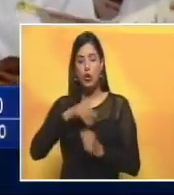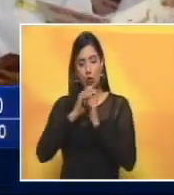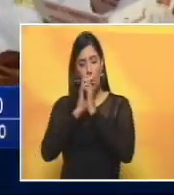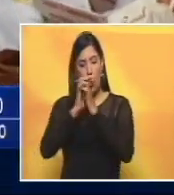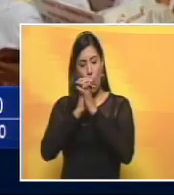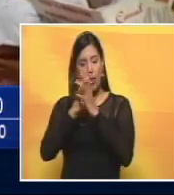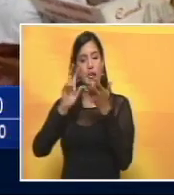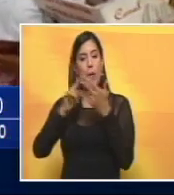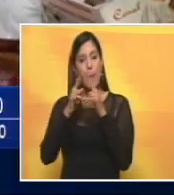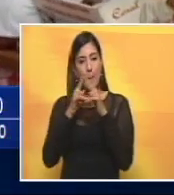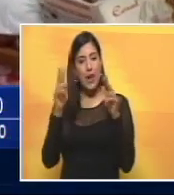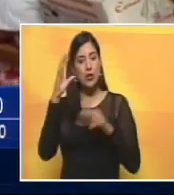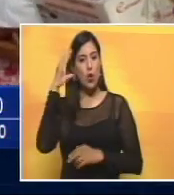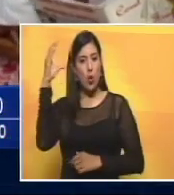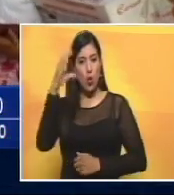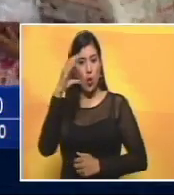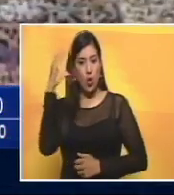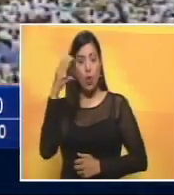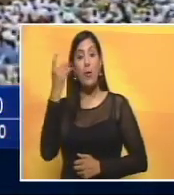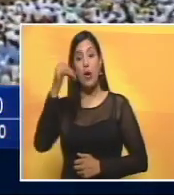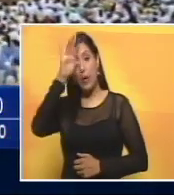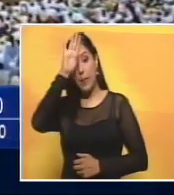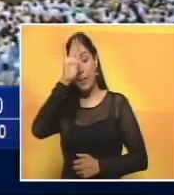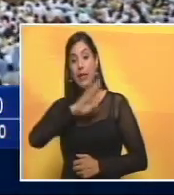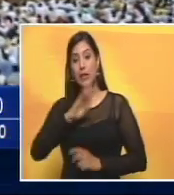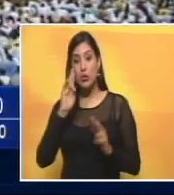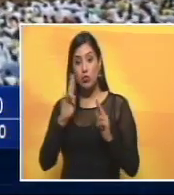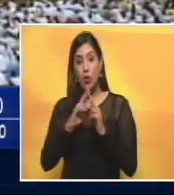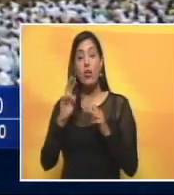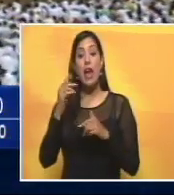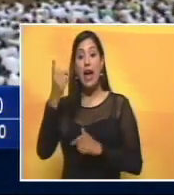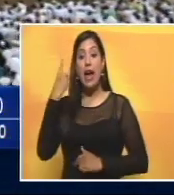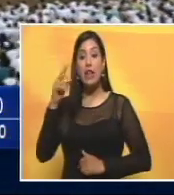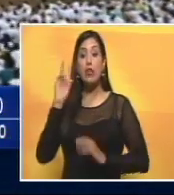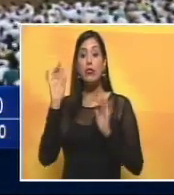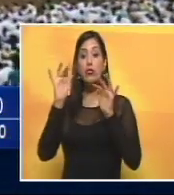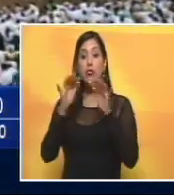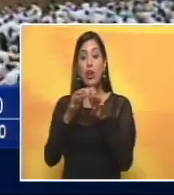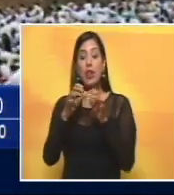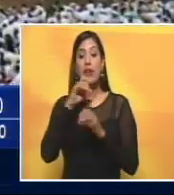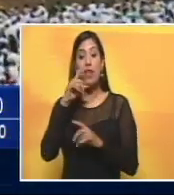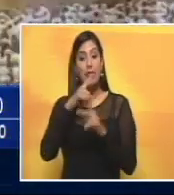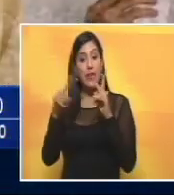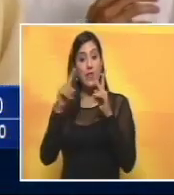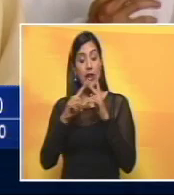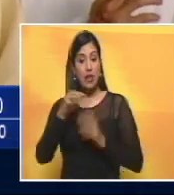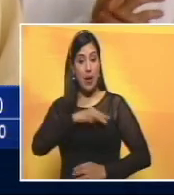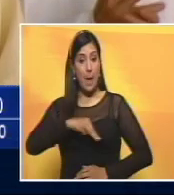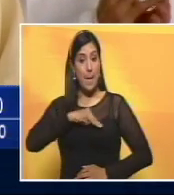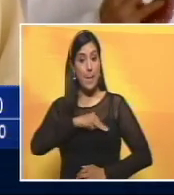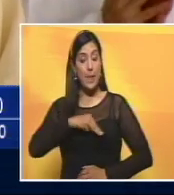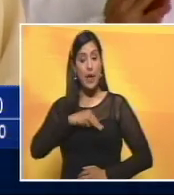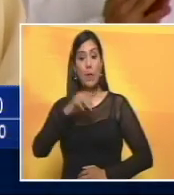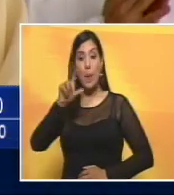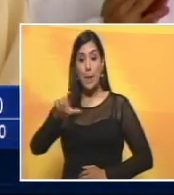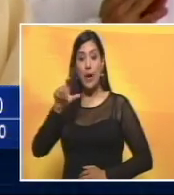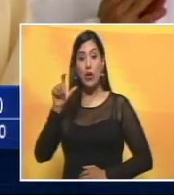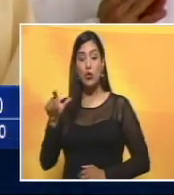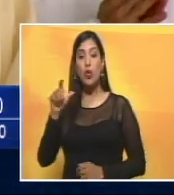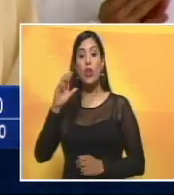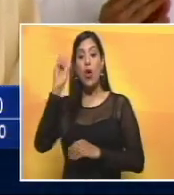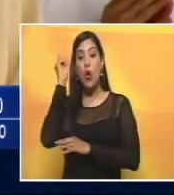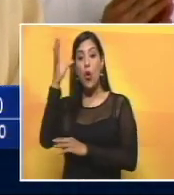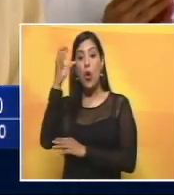orando por la reconciliación de Colombia el Papa durante ese encuentro. Ayer estuvo reunido con varios miembros obispos de